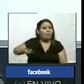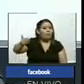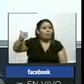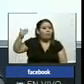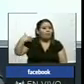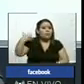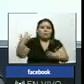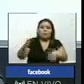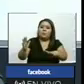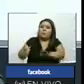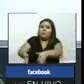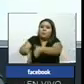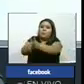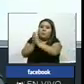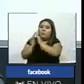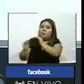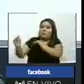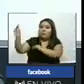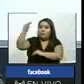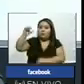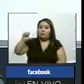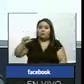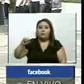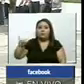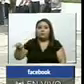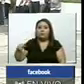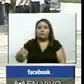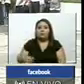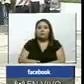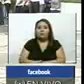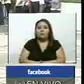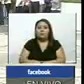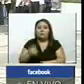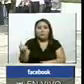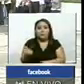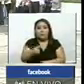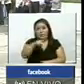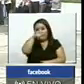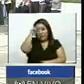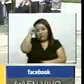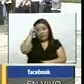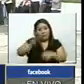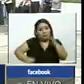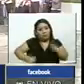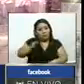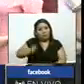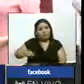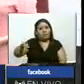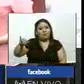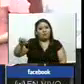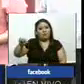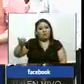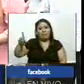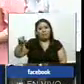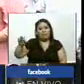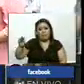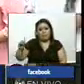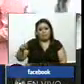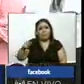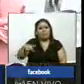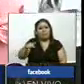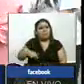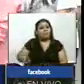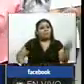han solicitado a la Corte Suprema de Justicia. Empleados del Centro Judicial Isidro Menéndez de San Salvador